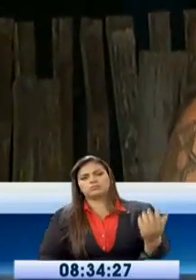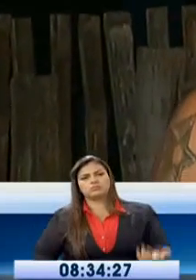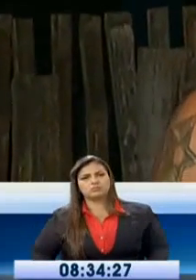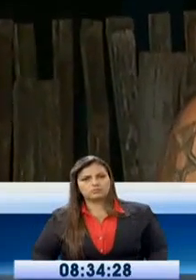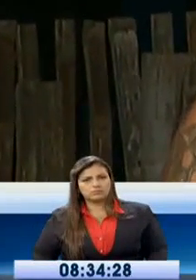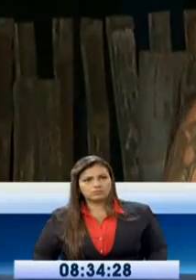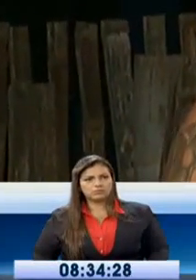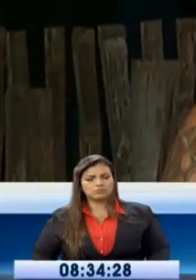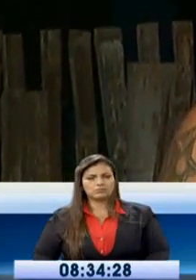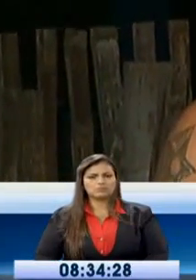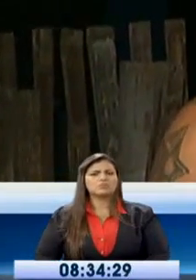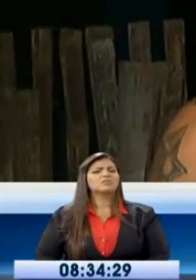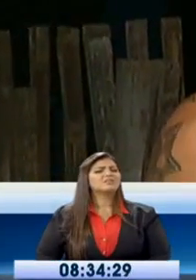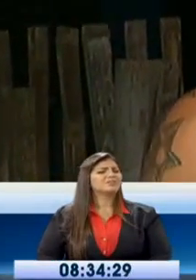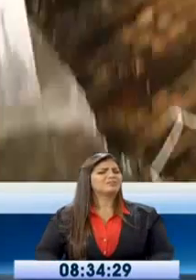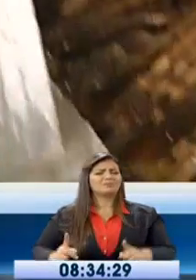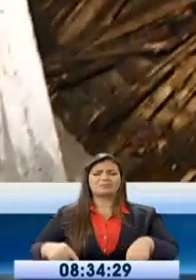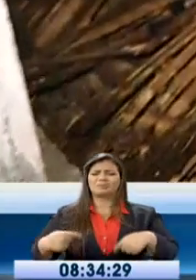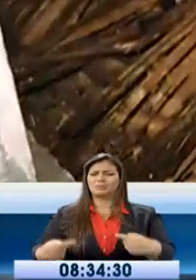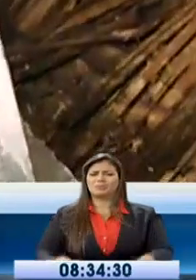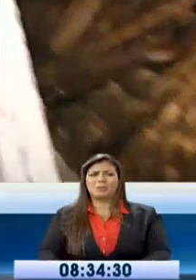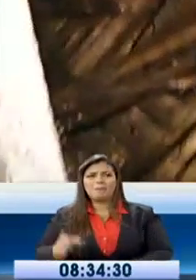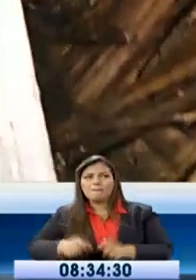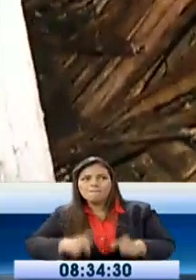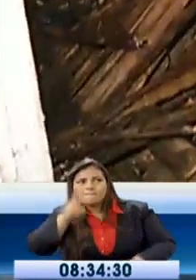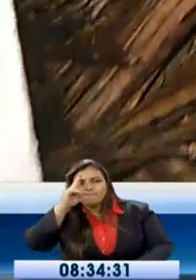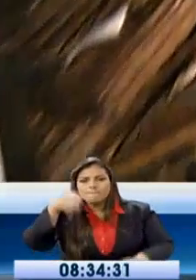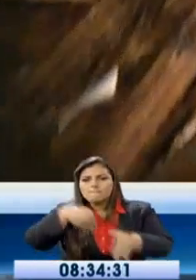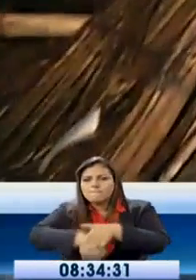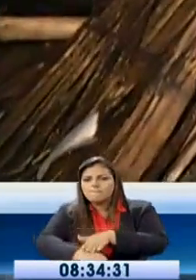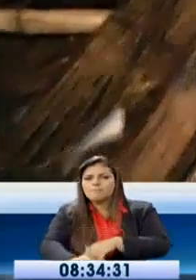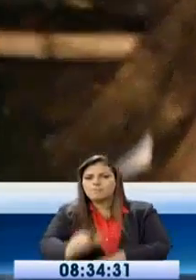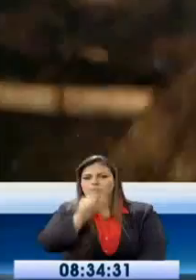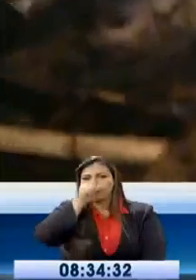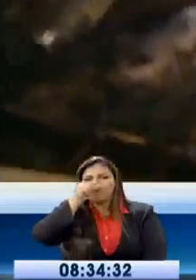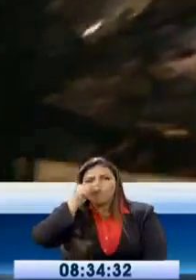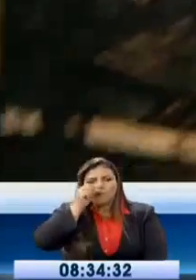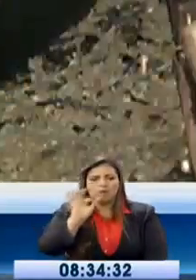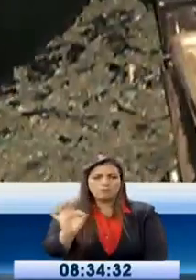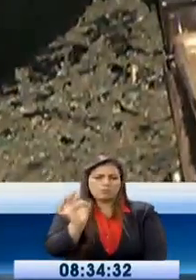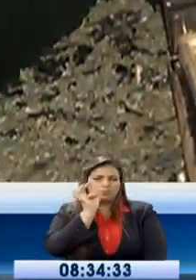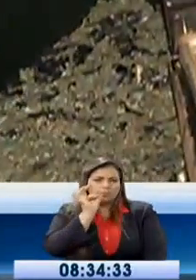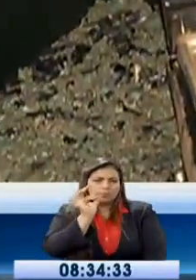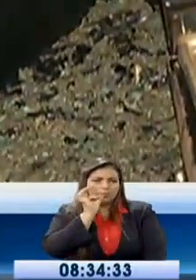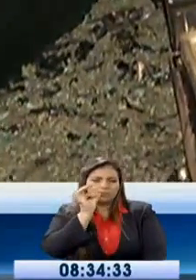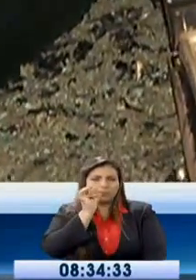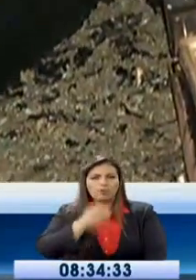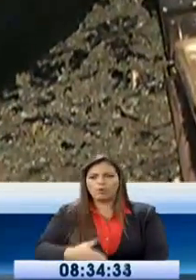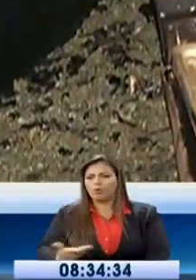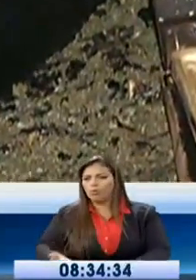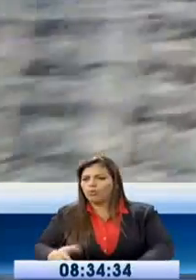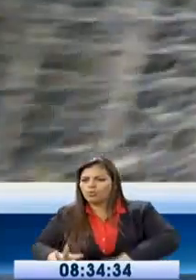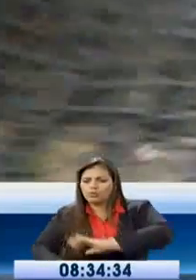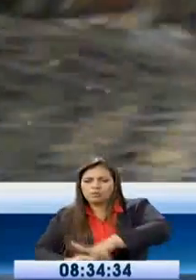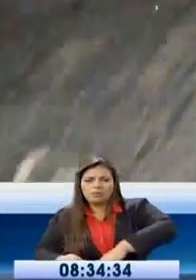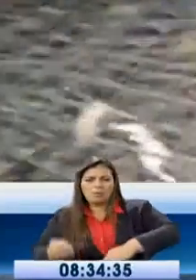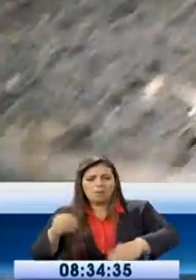es una guarida, hermano. Cada vez en cuando vienen, se cierran a fumar y así mismo traen cosas